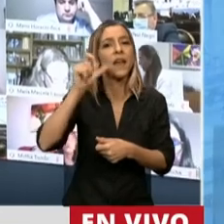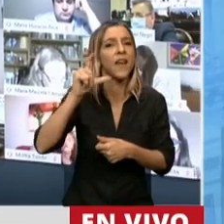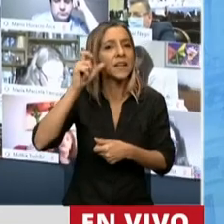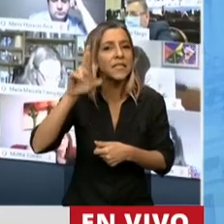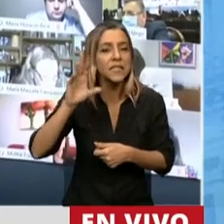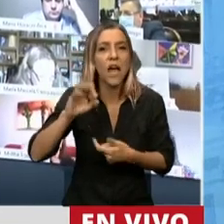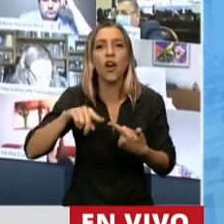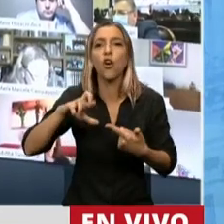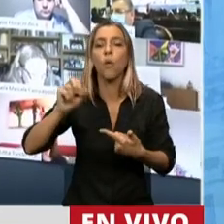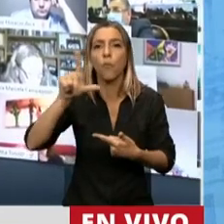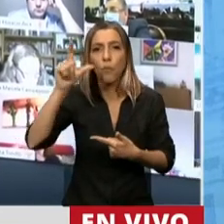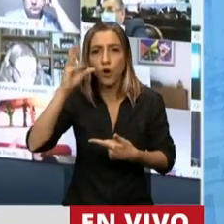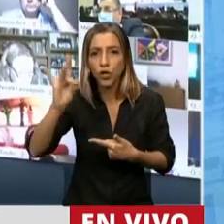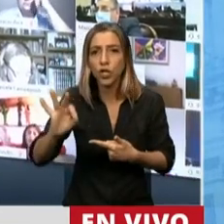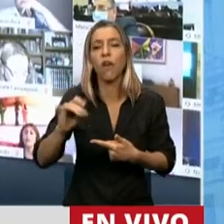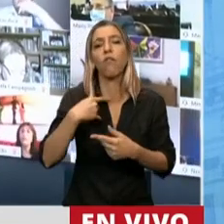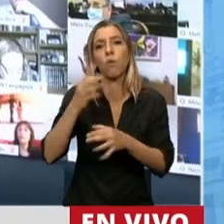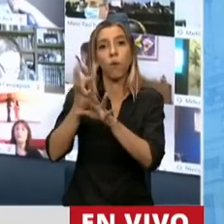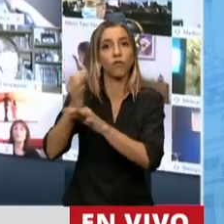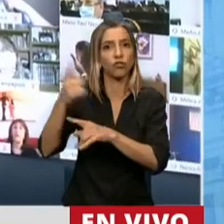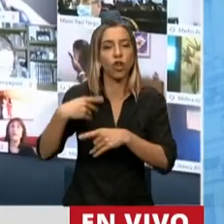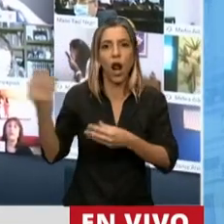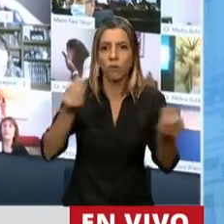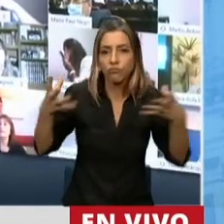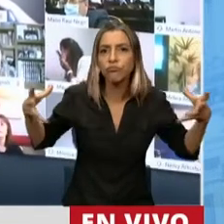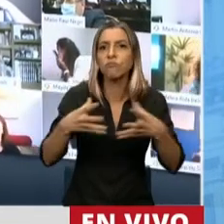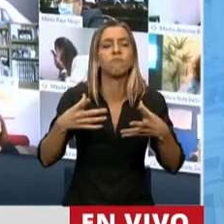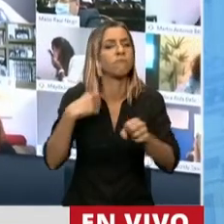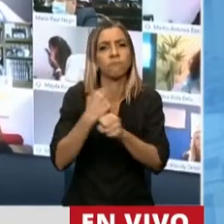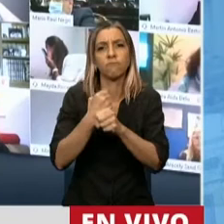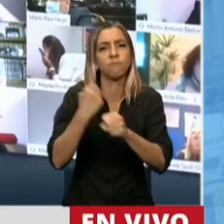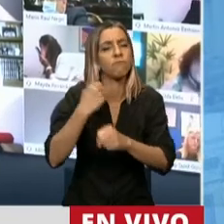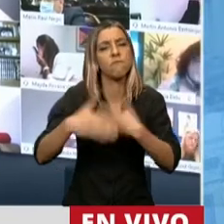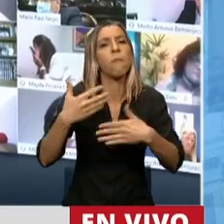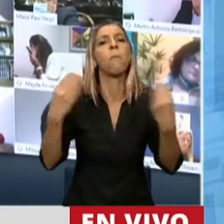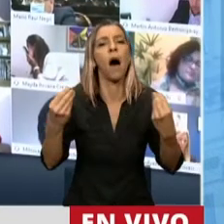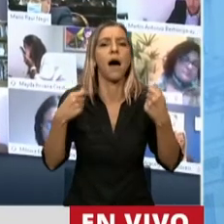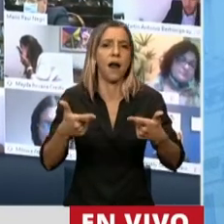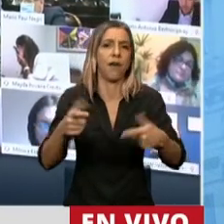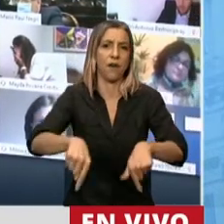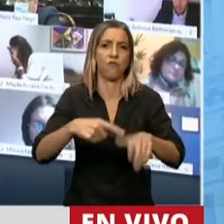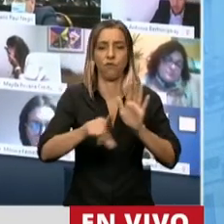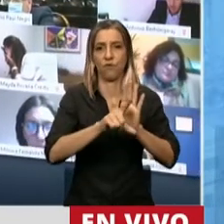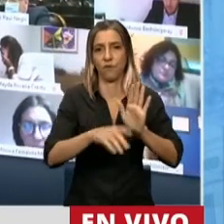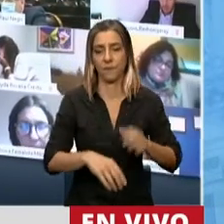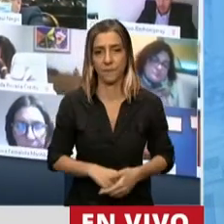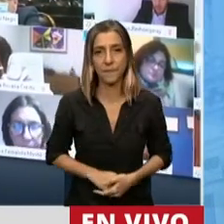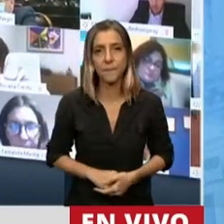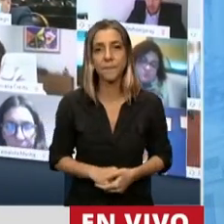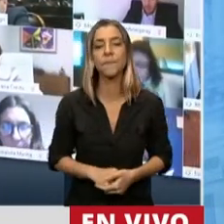que han trabajado y han tenido una disposición especial a que esto tuviera un enorme consenso. También esto implicó un trabajo